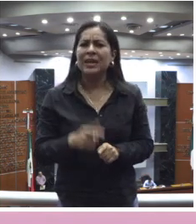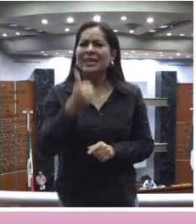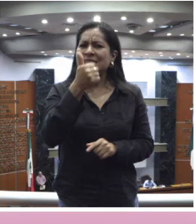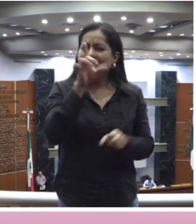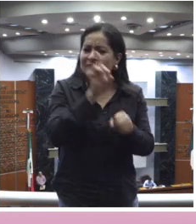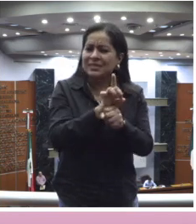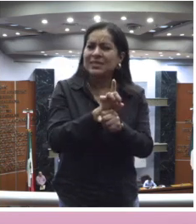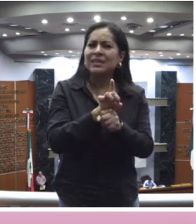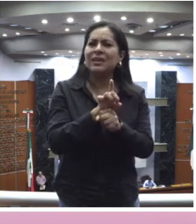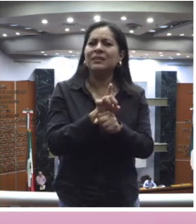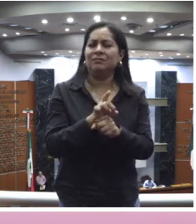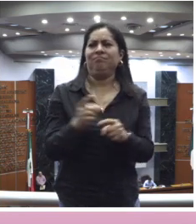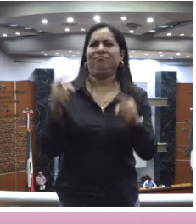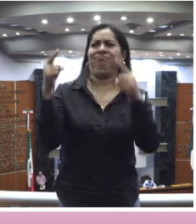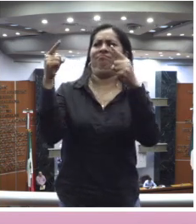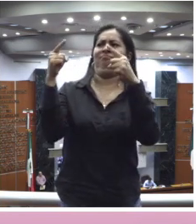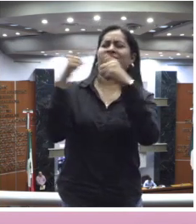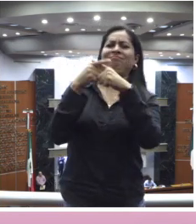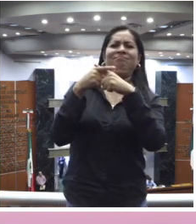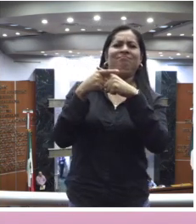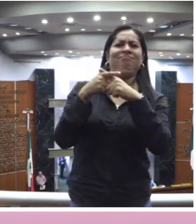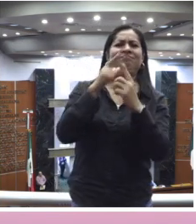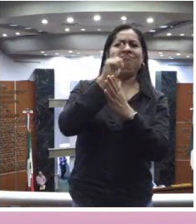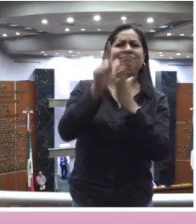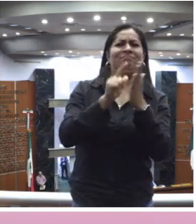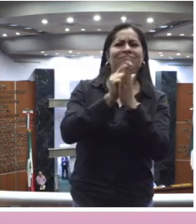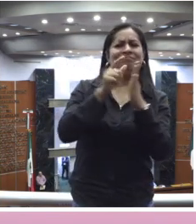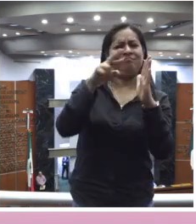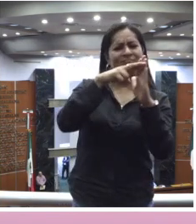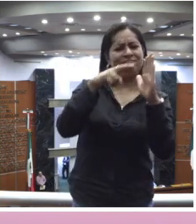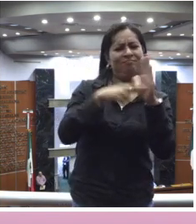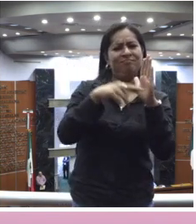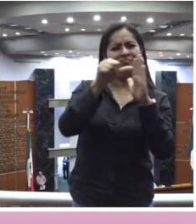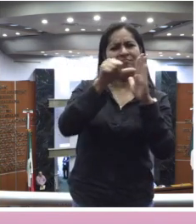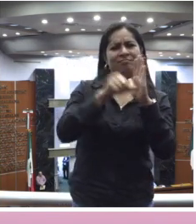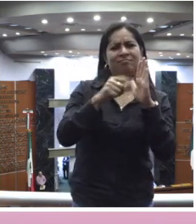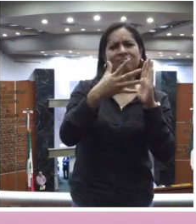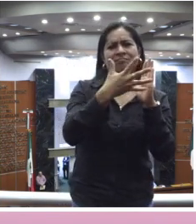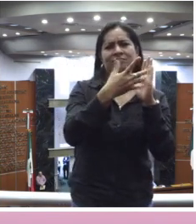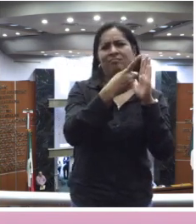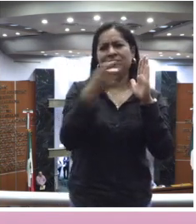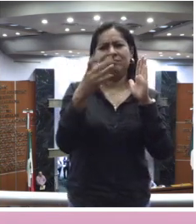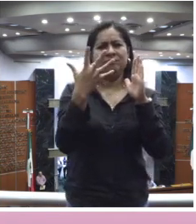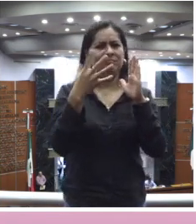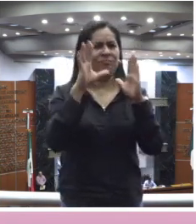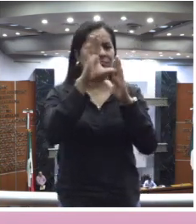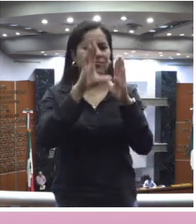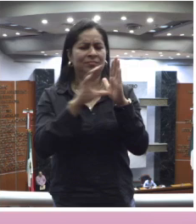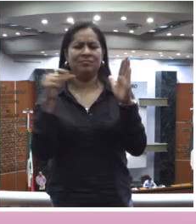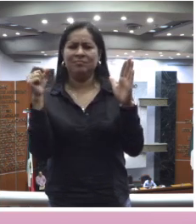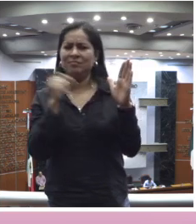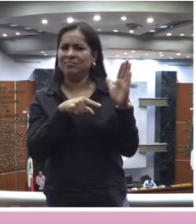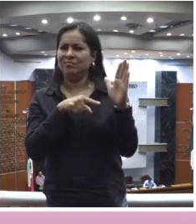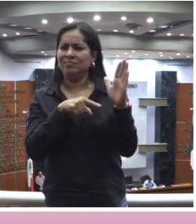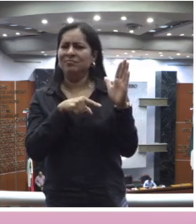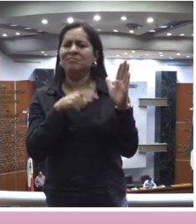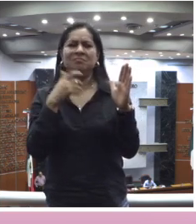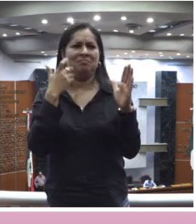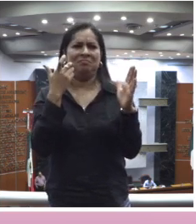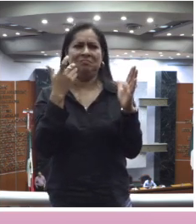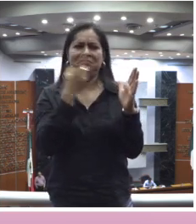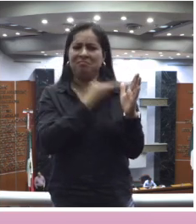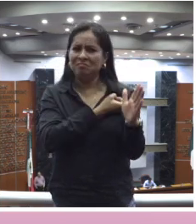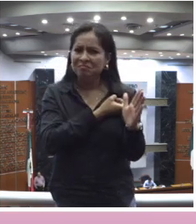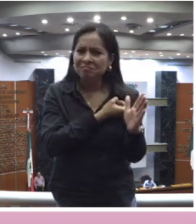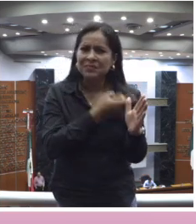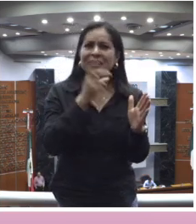6 días contraviniendo la ley reglamentaria del artículo 105 constitucional, que prevé para